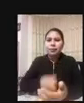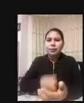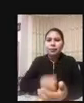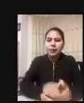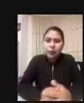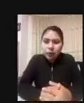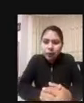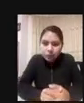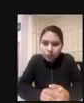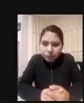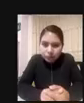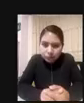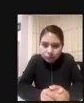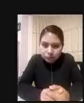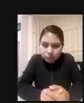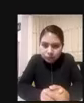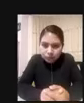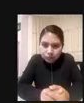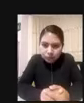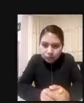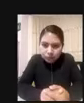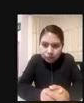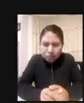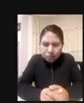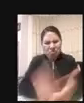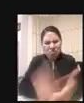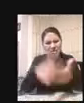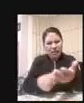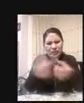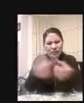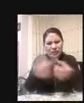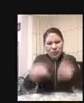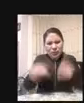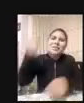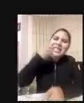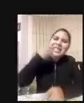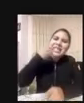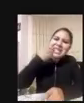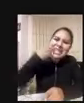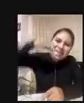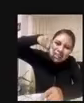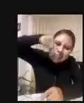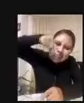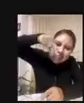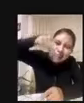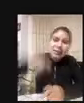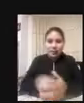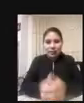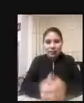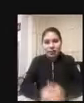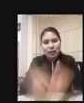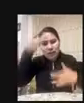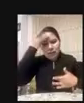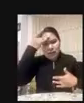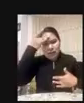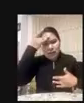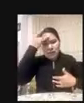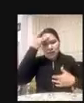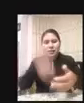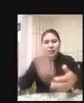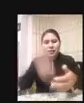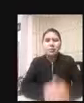Ahora sí, vamos a hablar. ¿Qué es la caries? La caries, en palabras simples, es una enfermedad que destruye los tejidos duros del